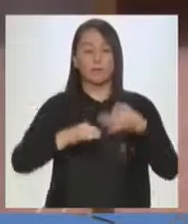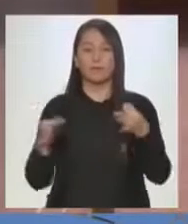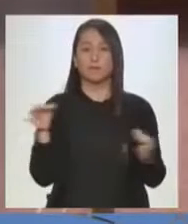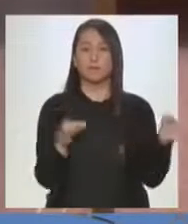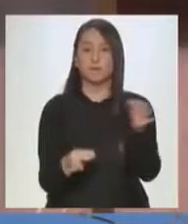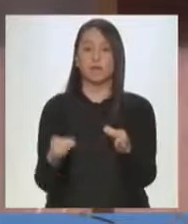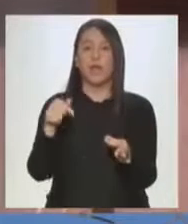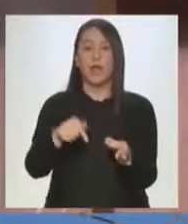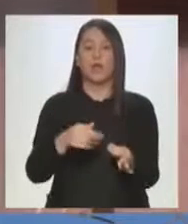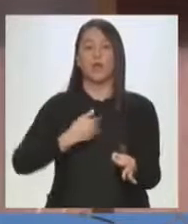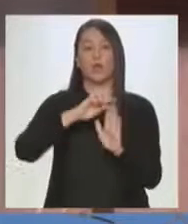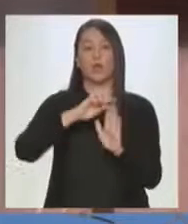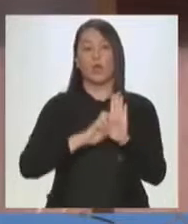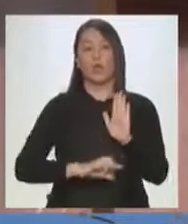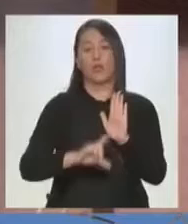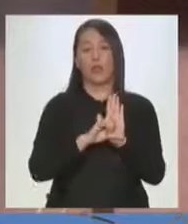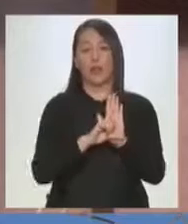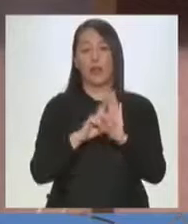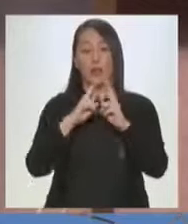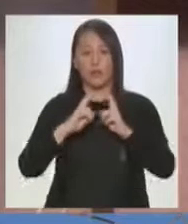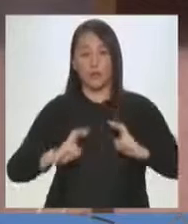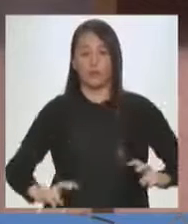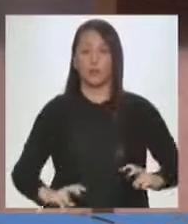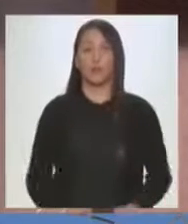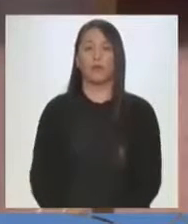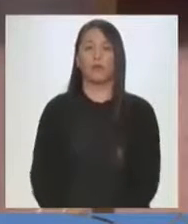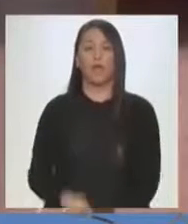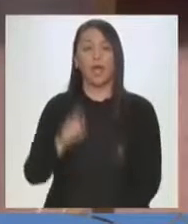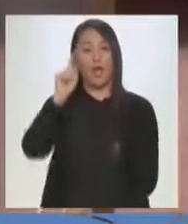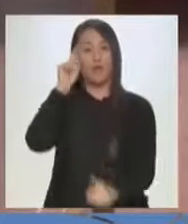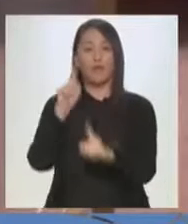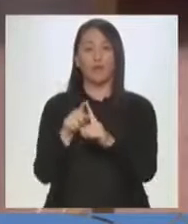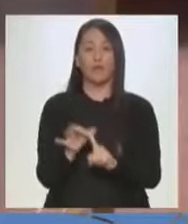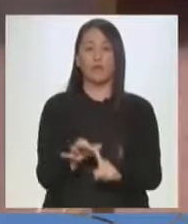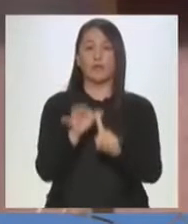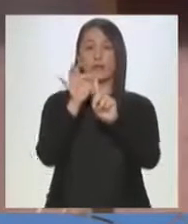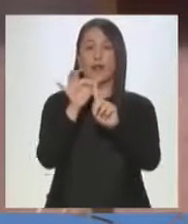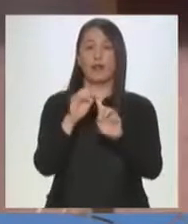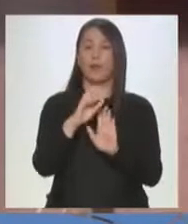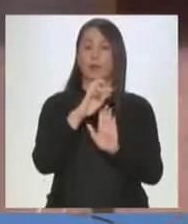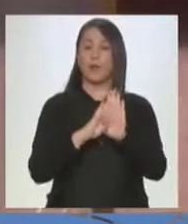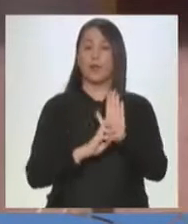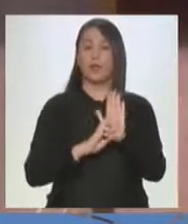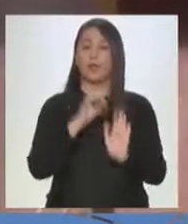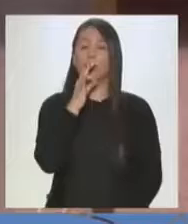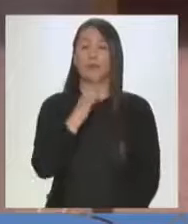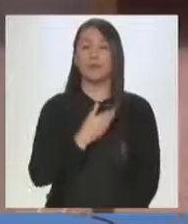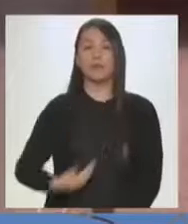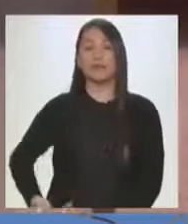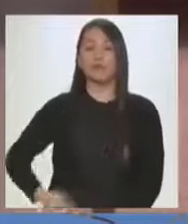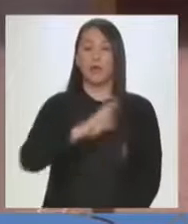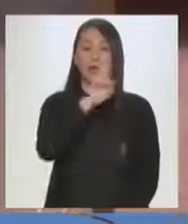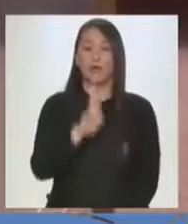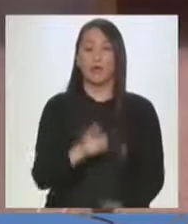que se sometió a nuestro estudio. Cabe mencionar, señora Presidenta, que el objetivo principal del proyecto, de acuerdo a lo señalado por el Ejecutivo,